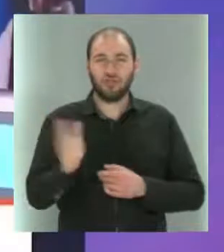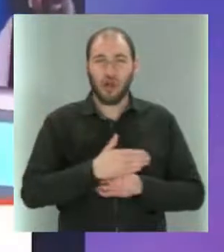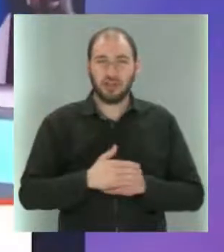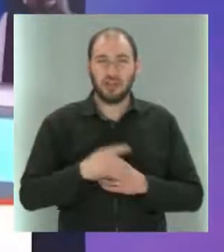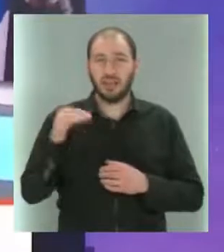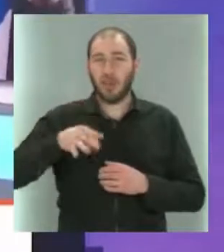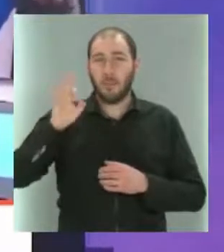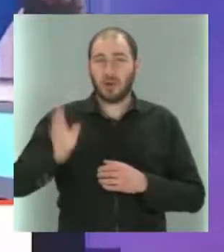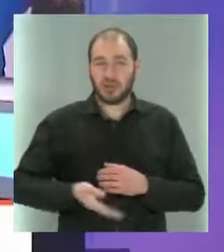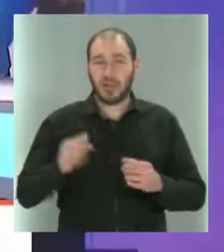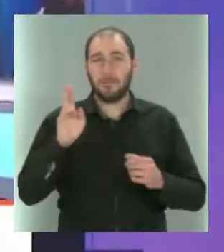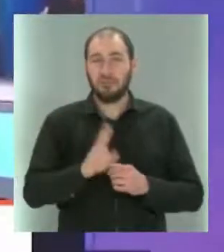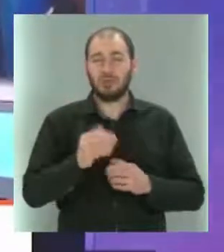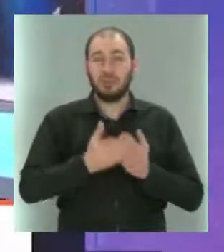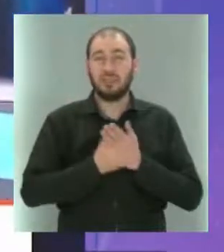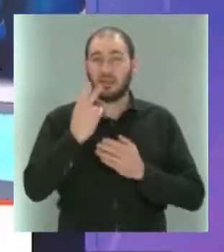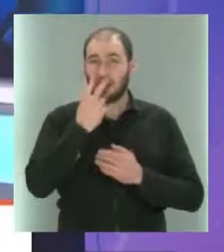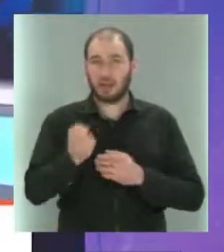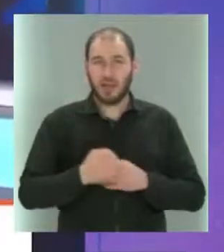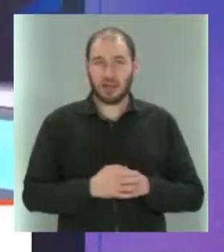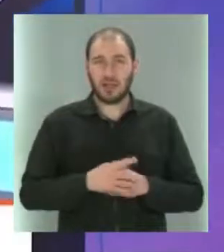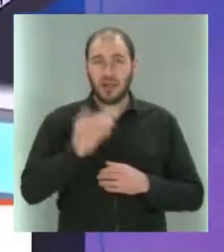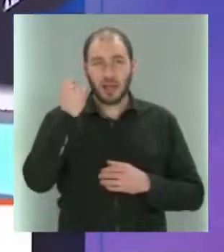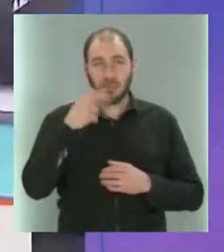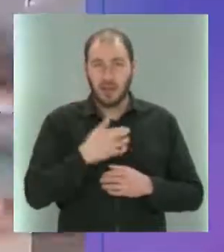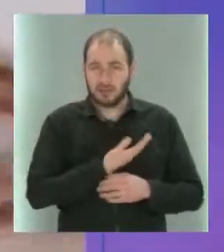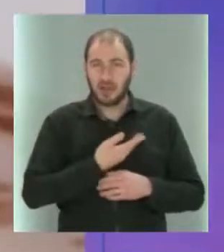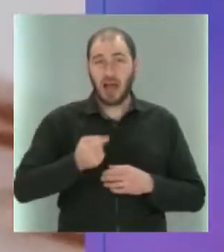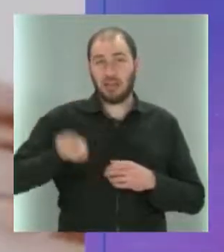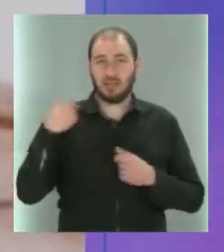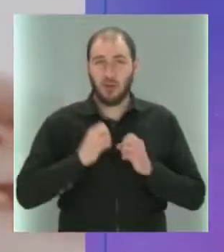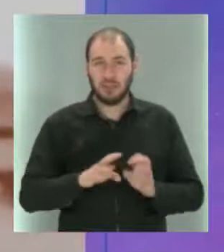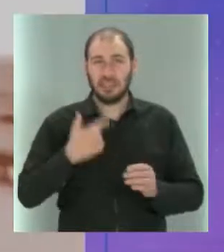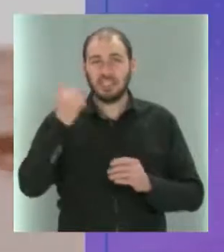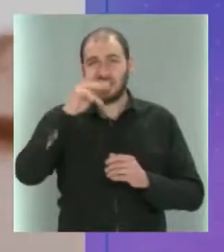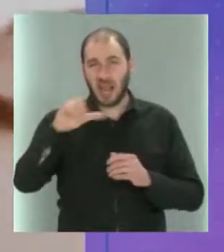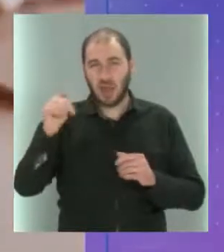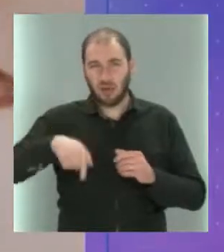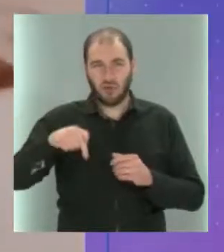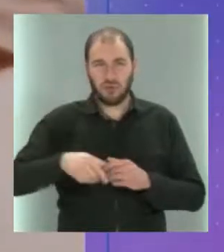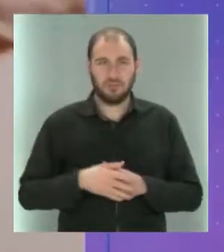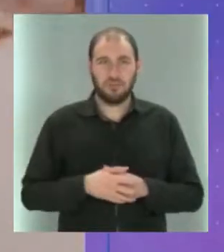es el porcentaje que autorizó el Ministerio de Energía. En YPF empezó a regir desde ayer, Shell lo va a aplicar hoy.